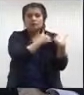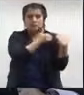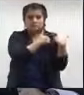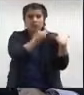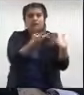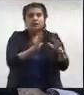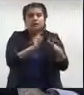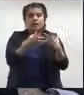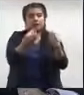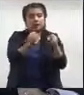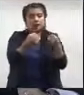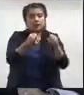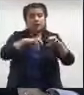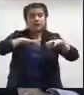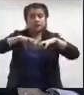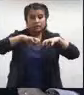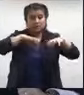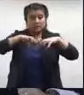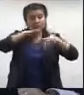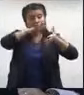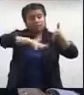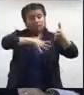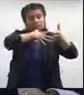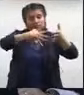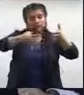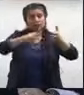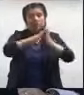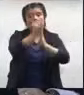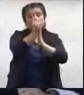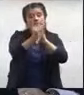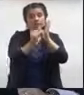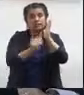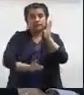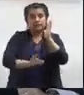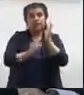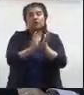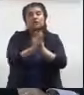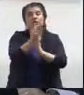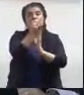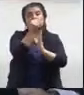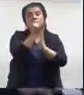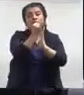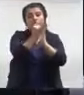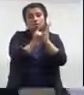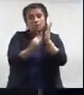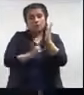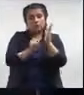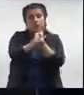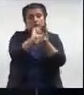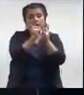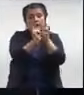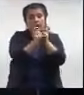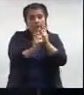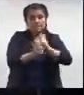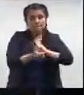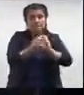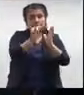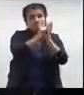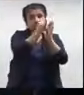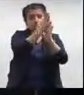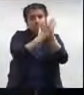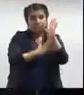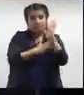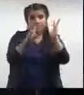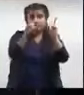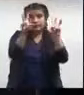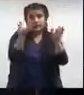de ejecutar las actividades de programación, edición, diseño, diagramación, corrección y montaje de la parte